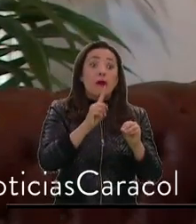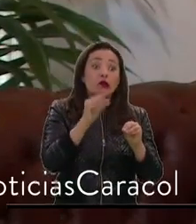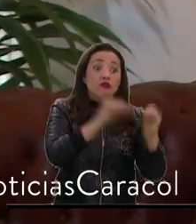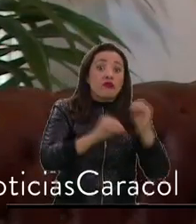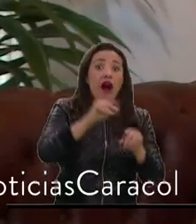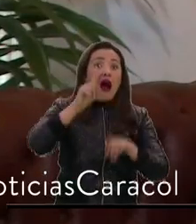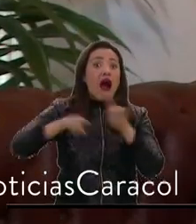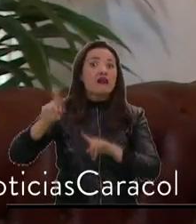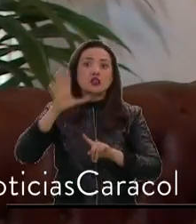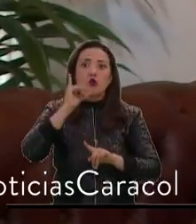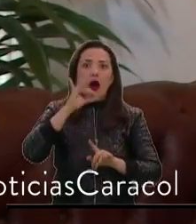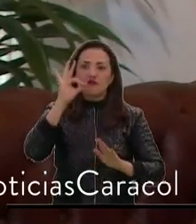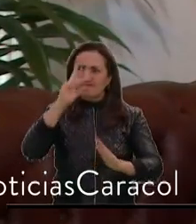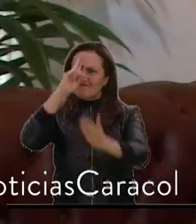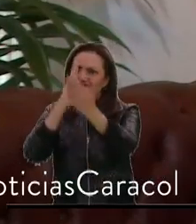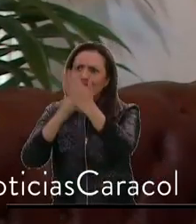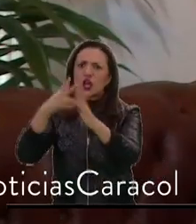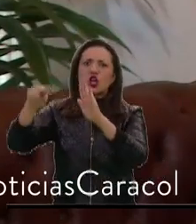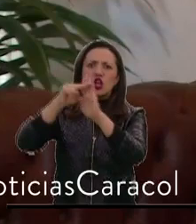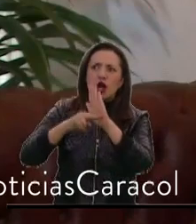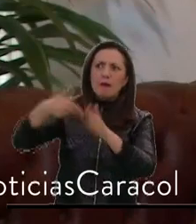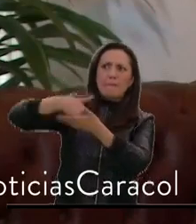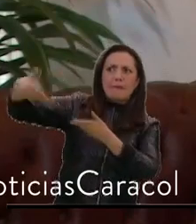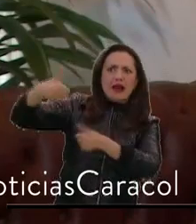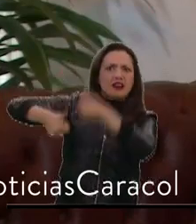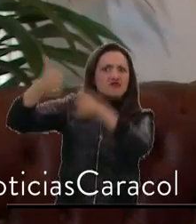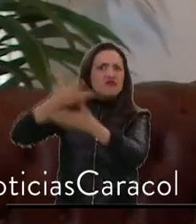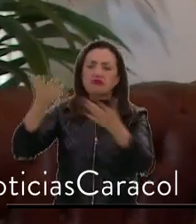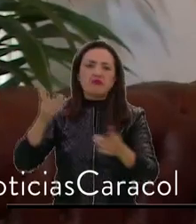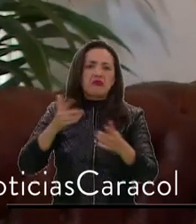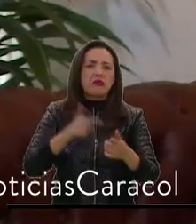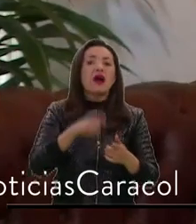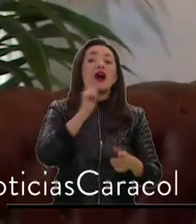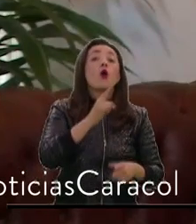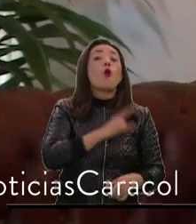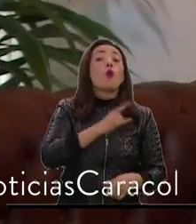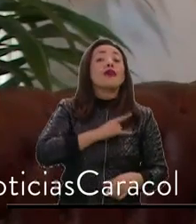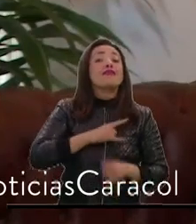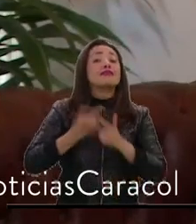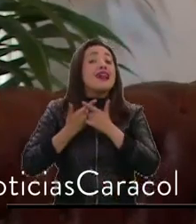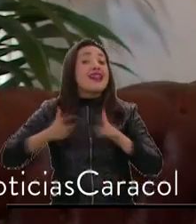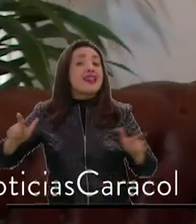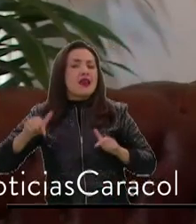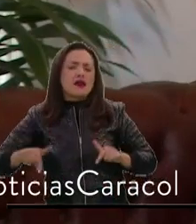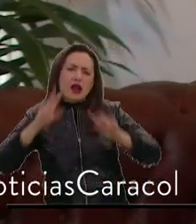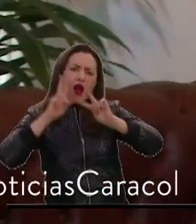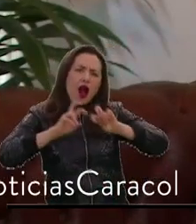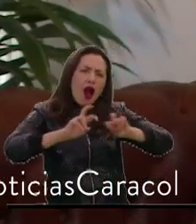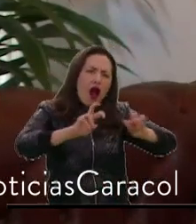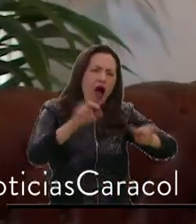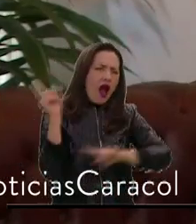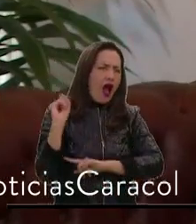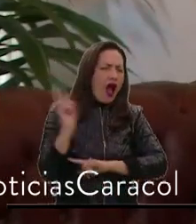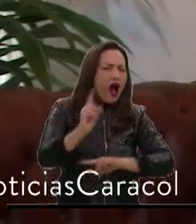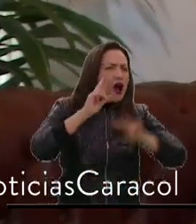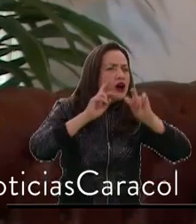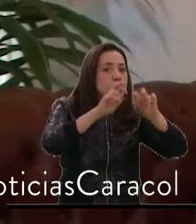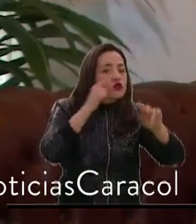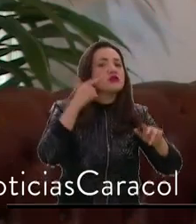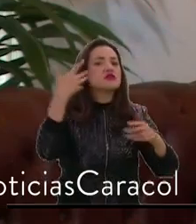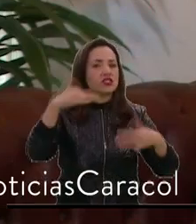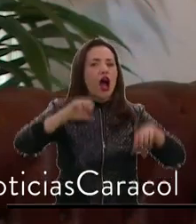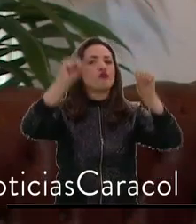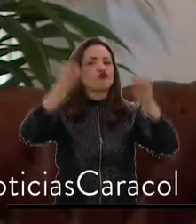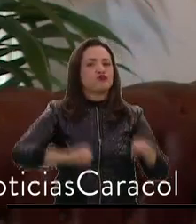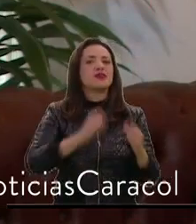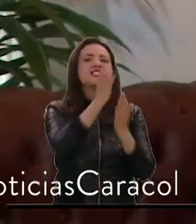que exigen las autoridades pues la universidad libre después de varios años de investigación logró la primera certificación para producir